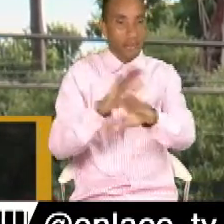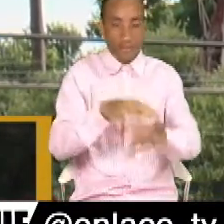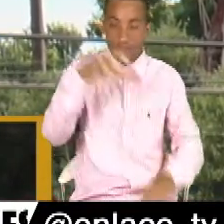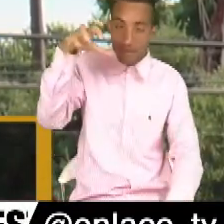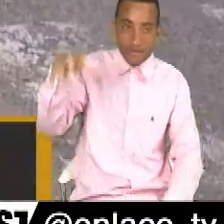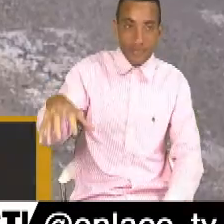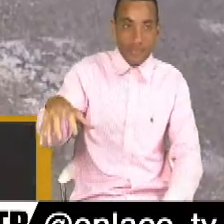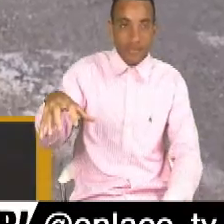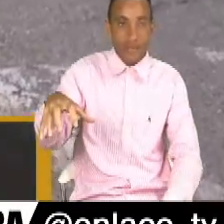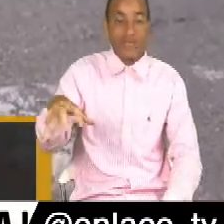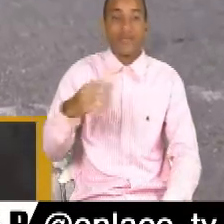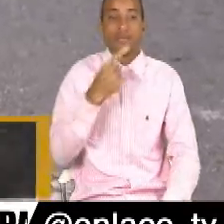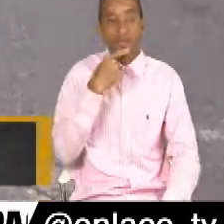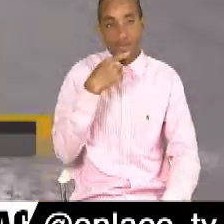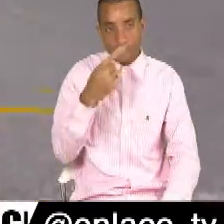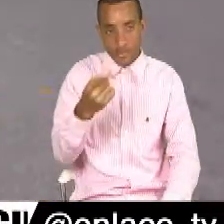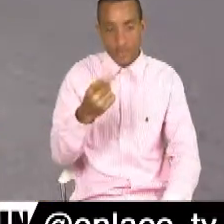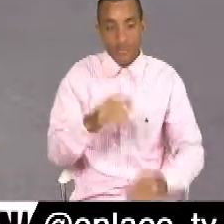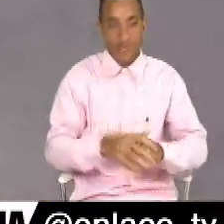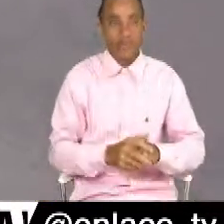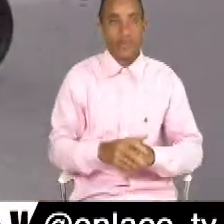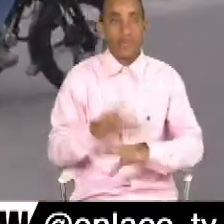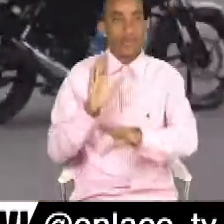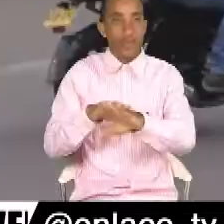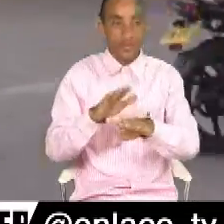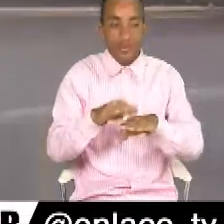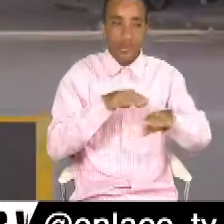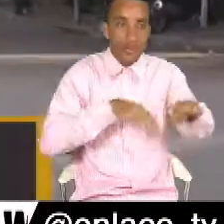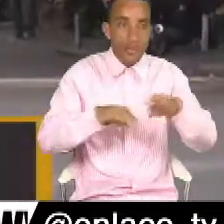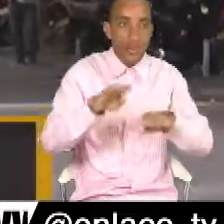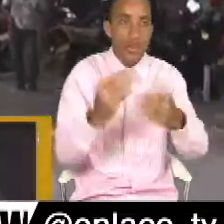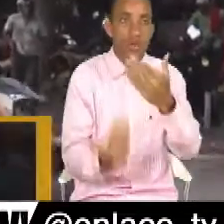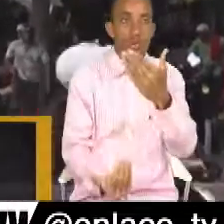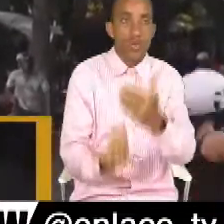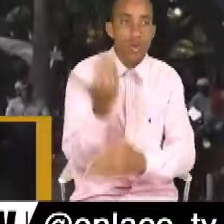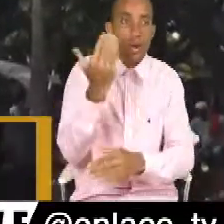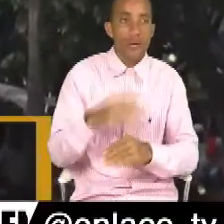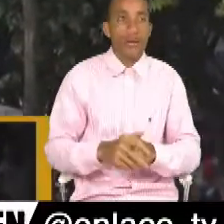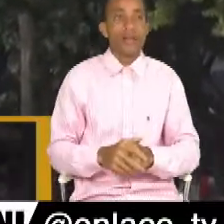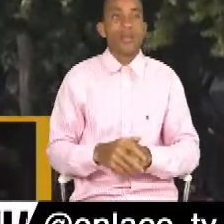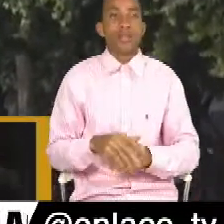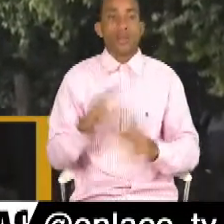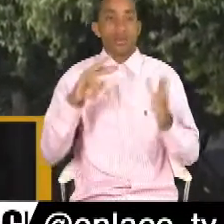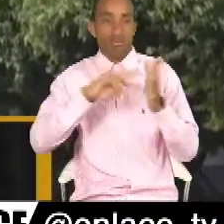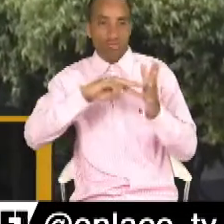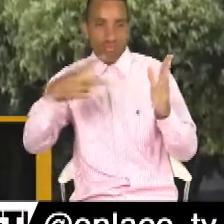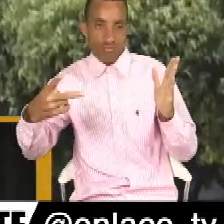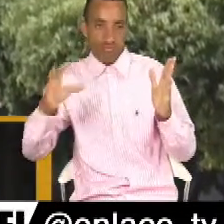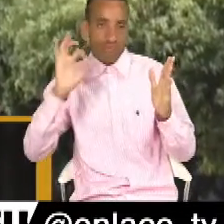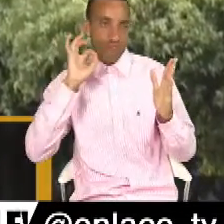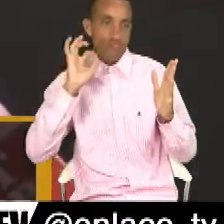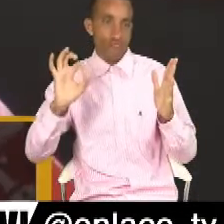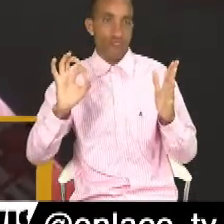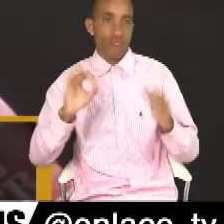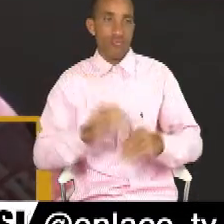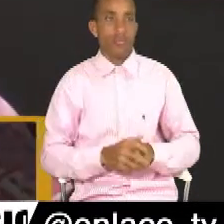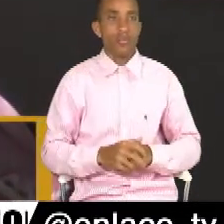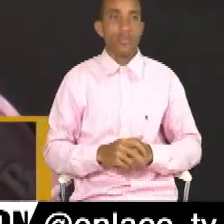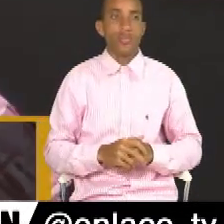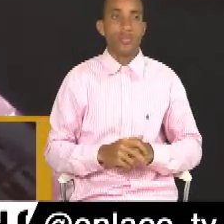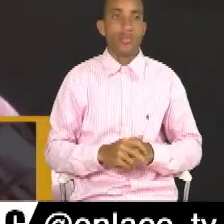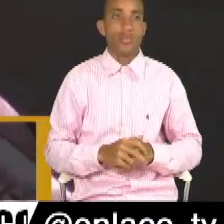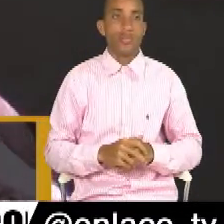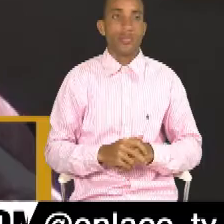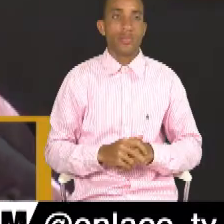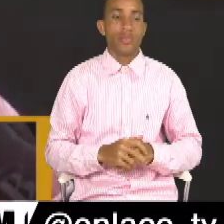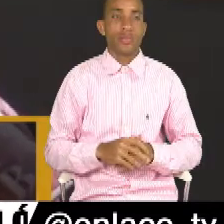Transporte de Barranca Bermeja para usuarios de la vía. La red semafórica será moderna y con tecnología de punta. Hemos reunido en